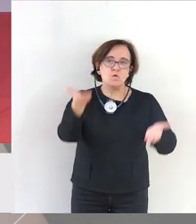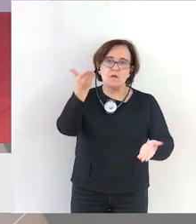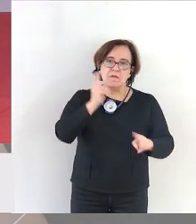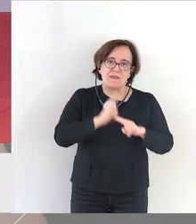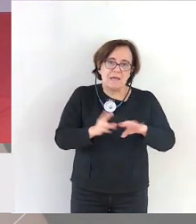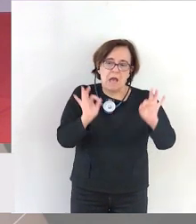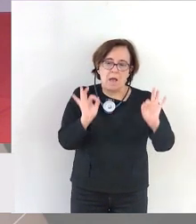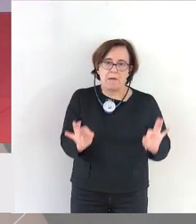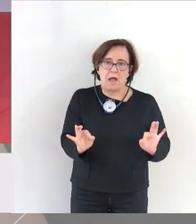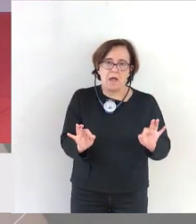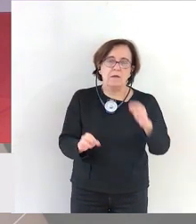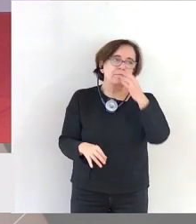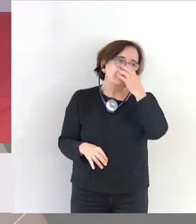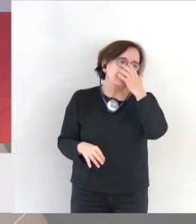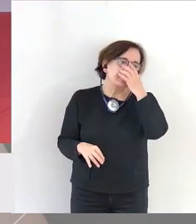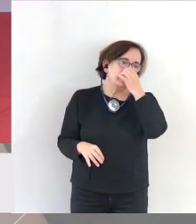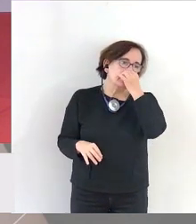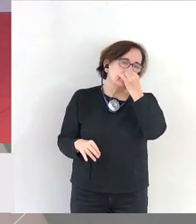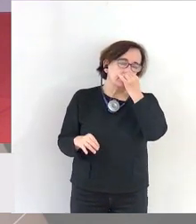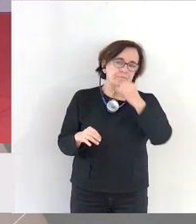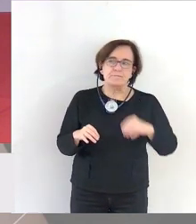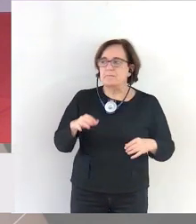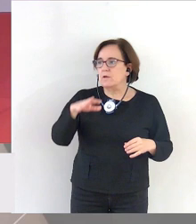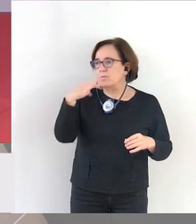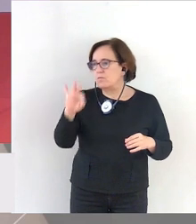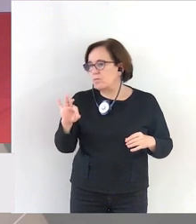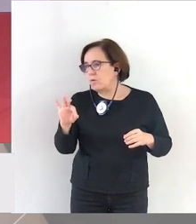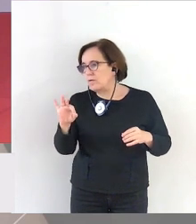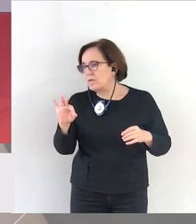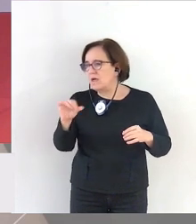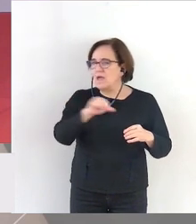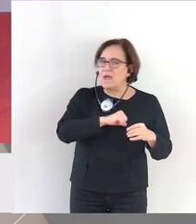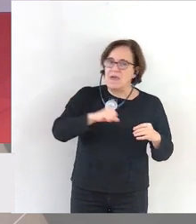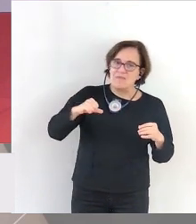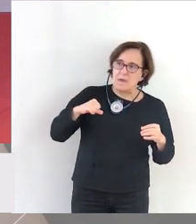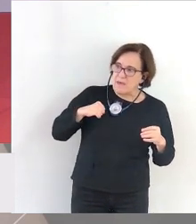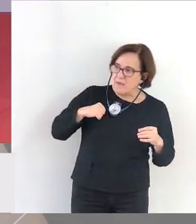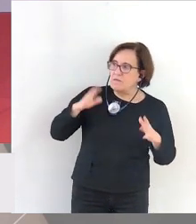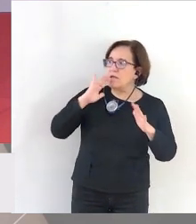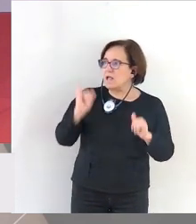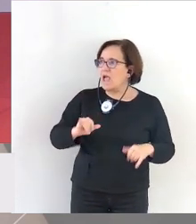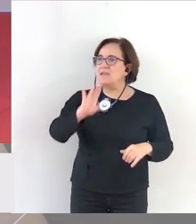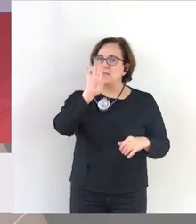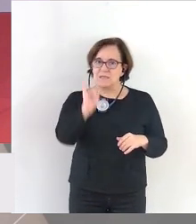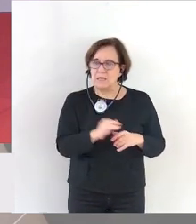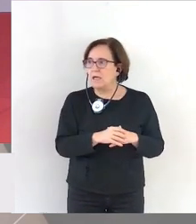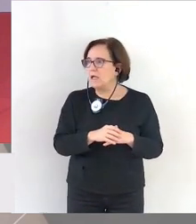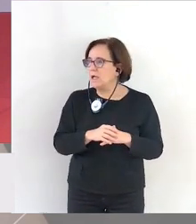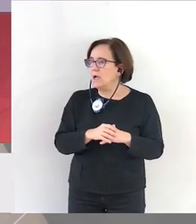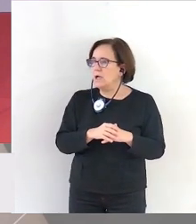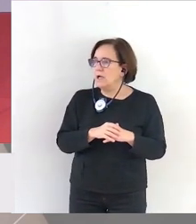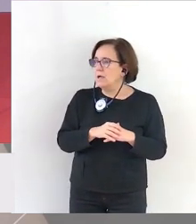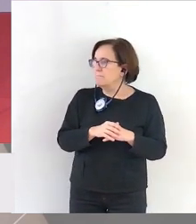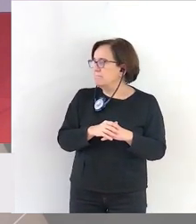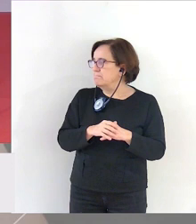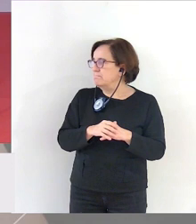podríamos estar con una mayor Independencia energética Sí pero cómo